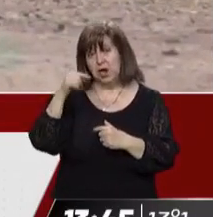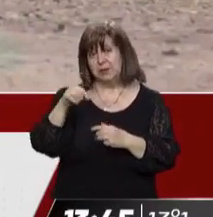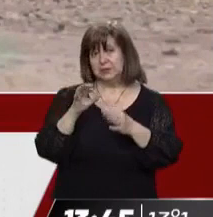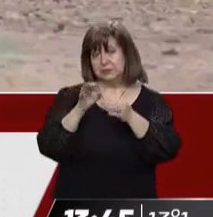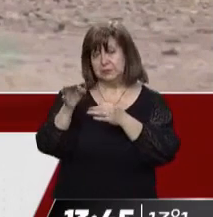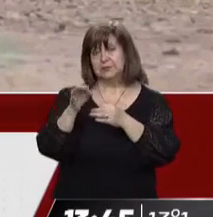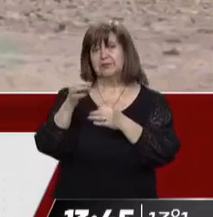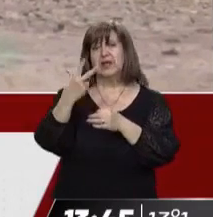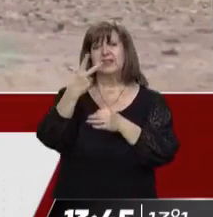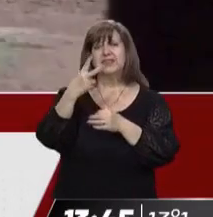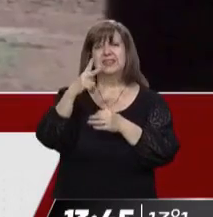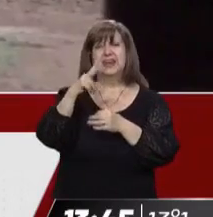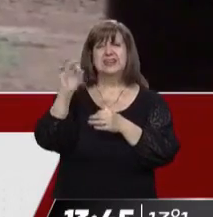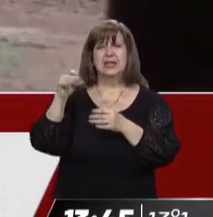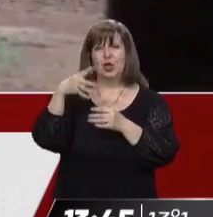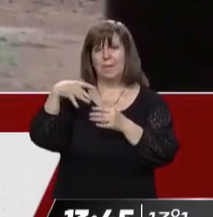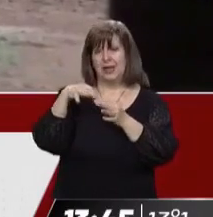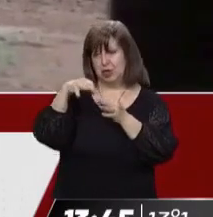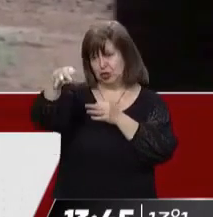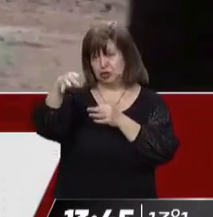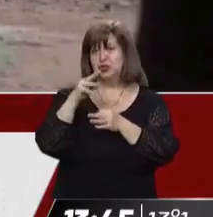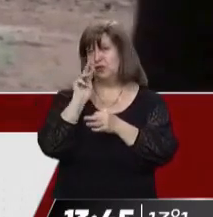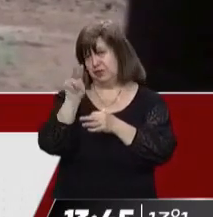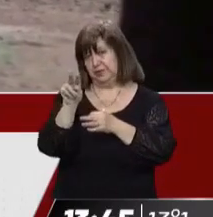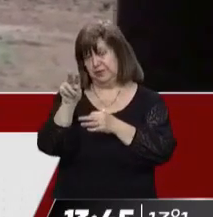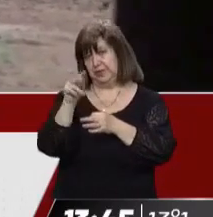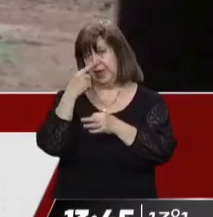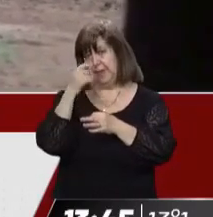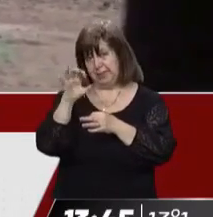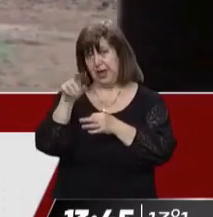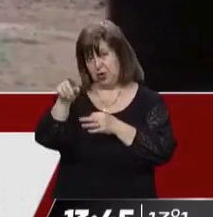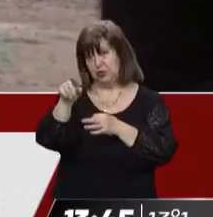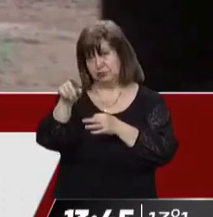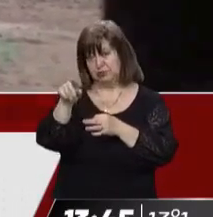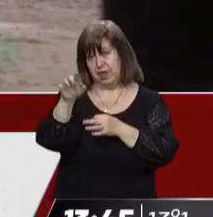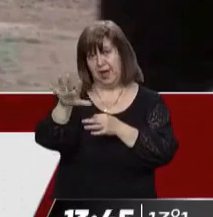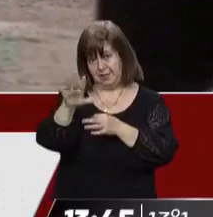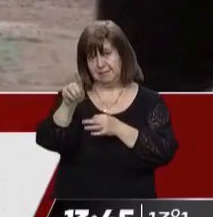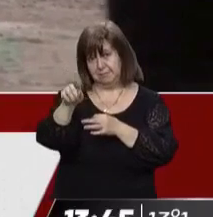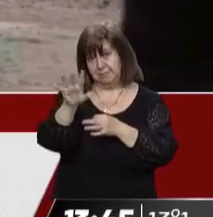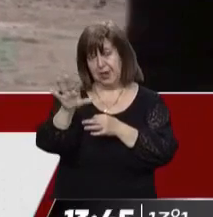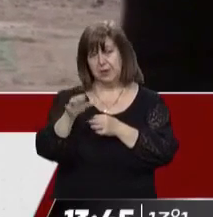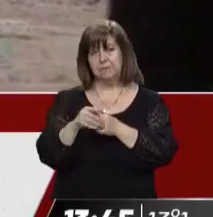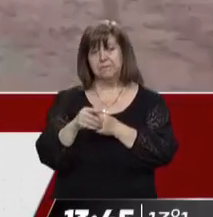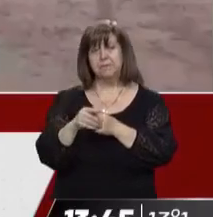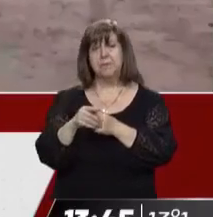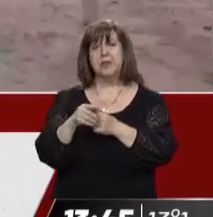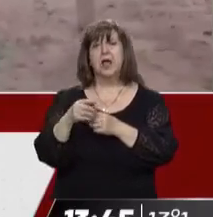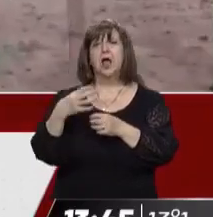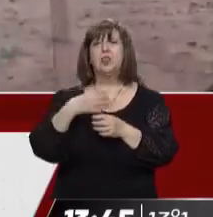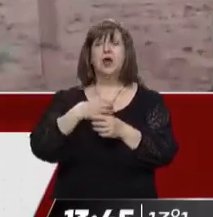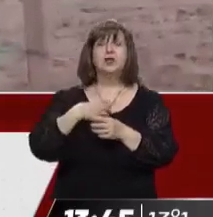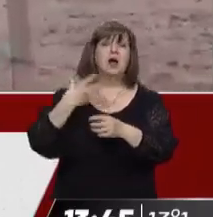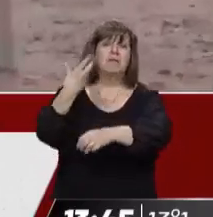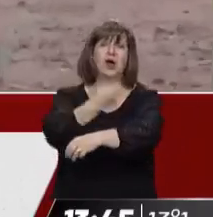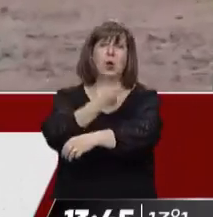acá será unos 300 metros más o menos hacia el oeste los perros están ahí los perros nos dice la dueña que están vacunados lo